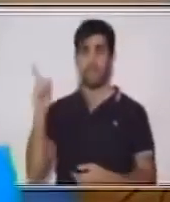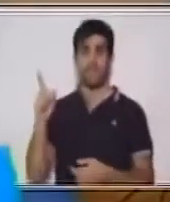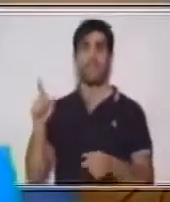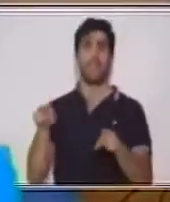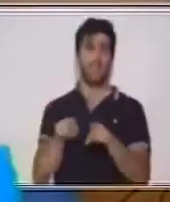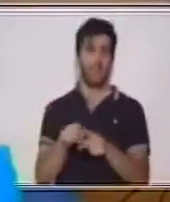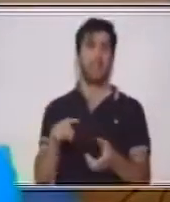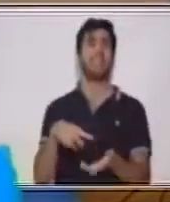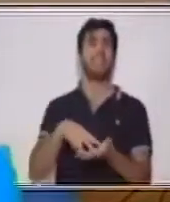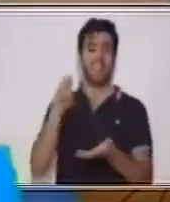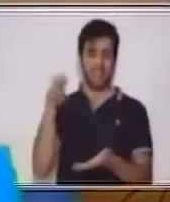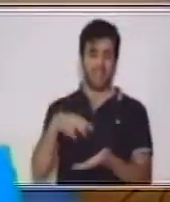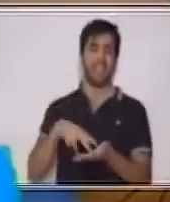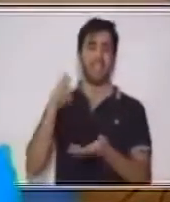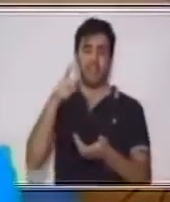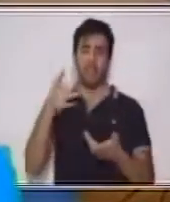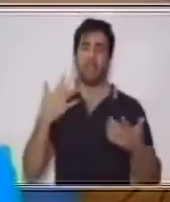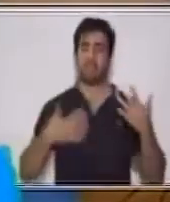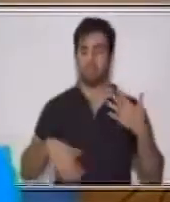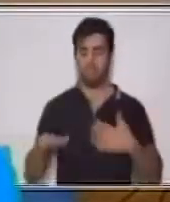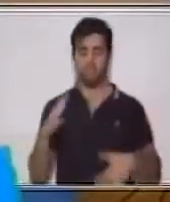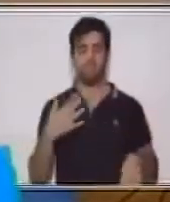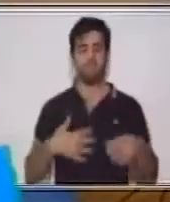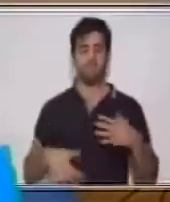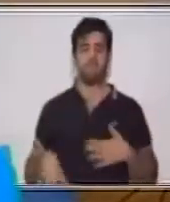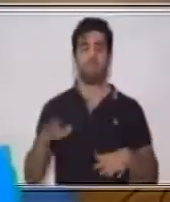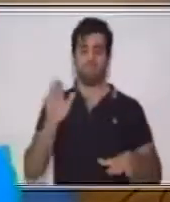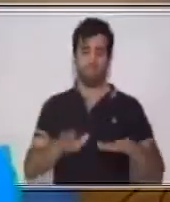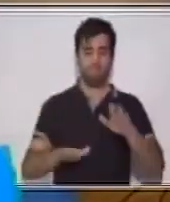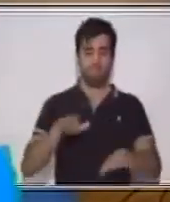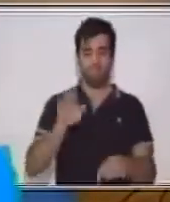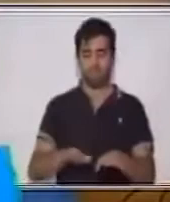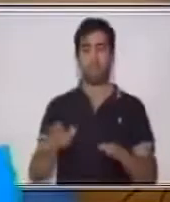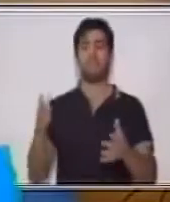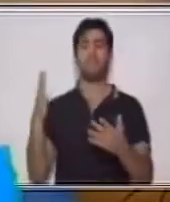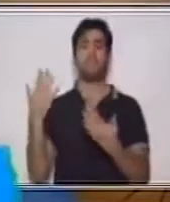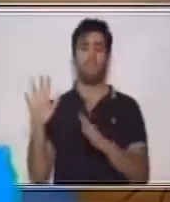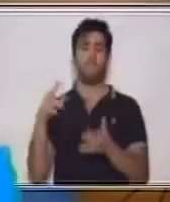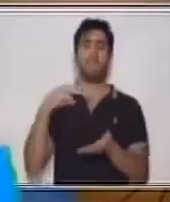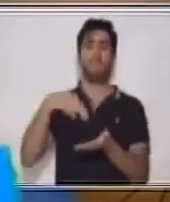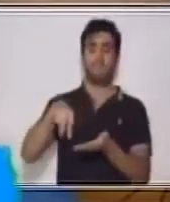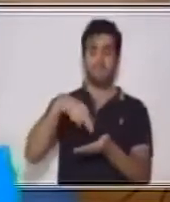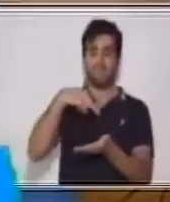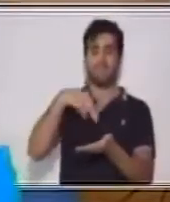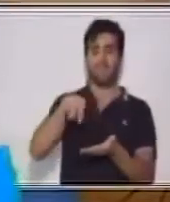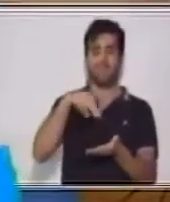salta, eso, excelente, se sacude, baila.